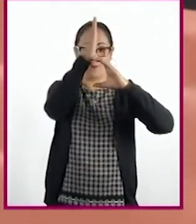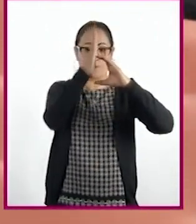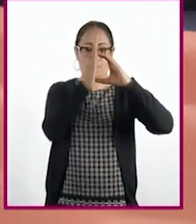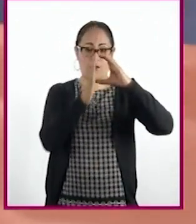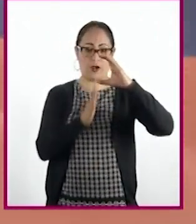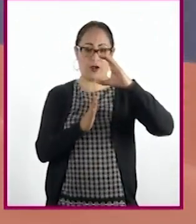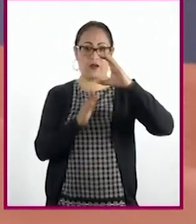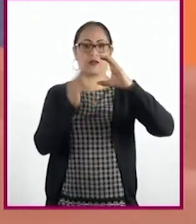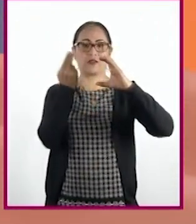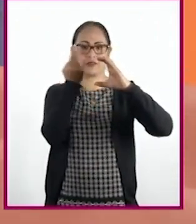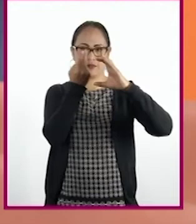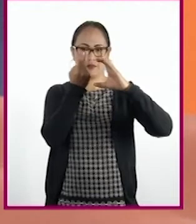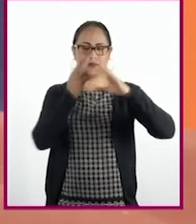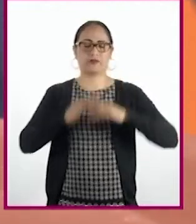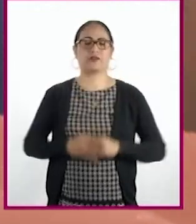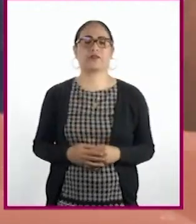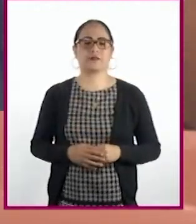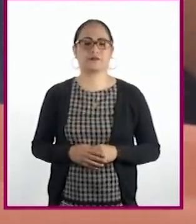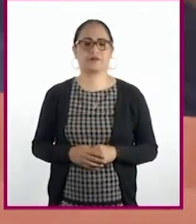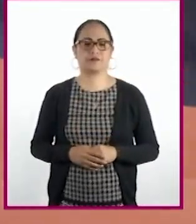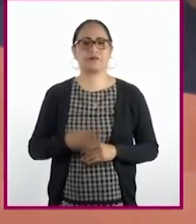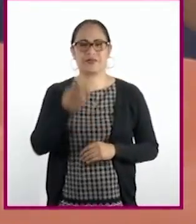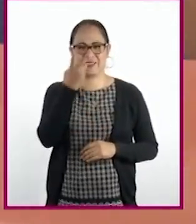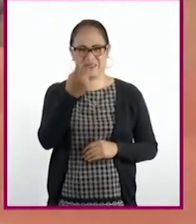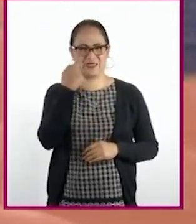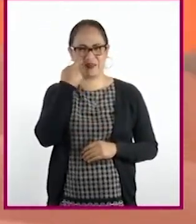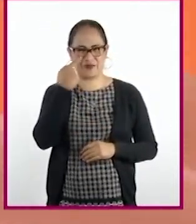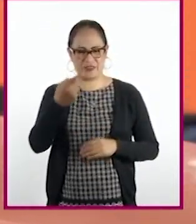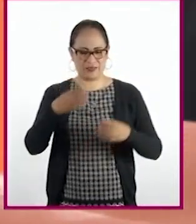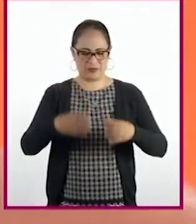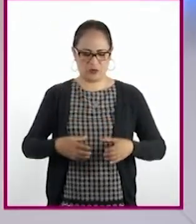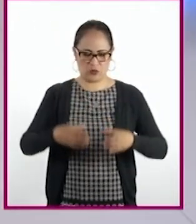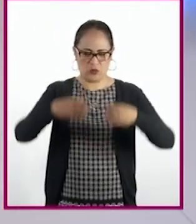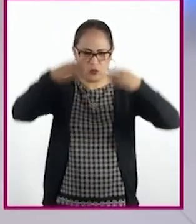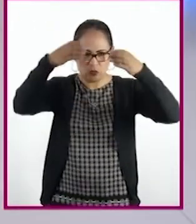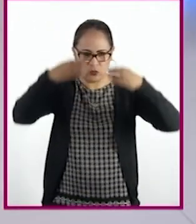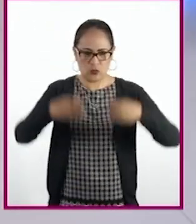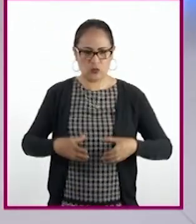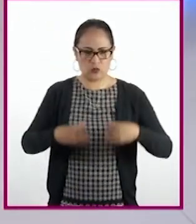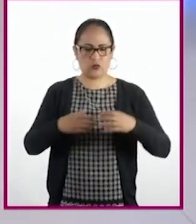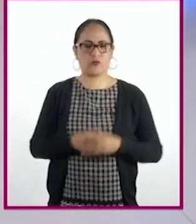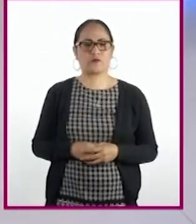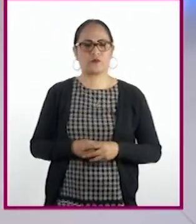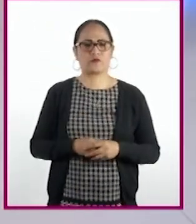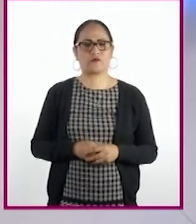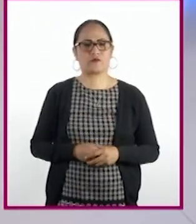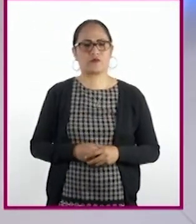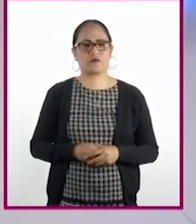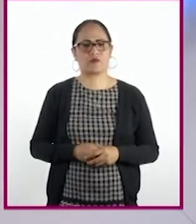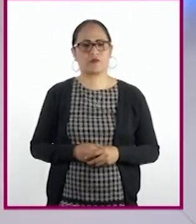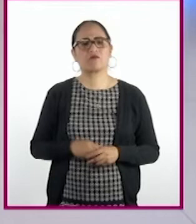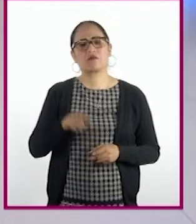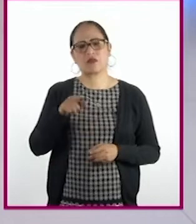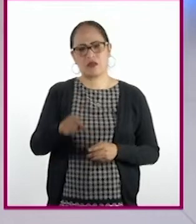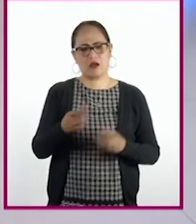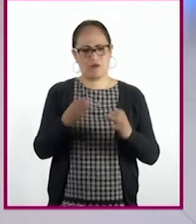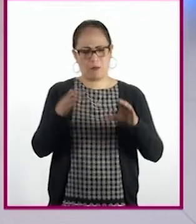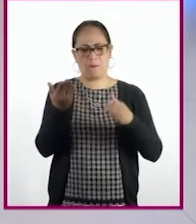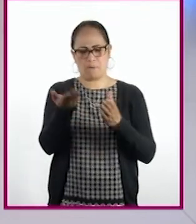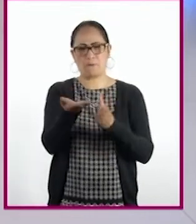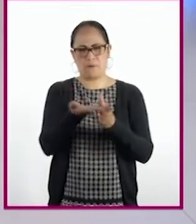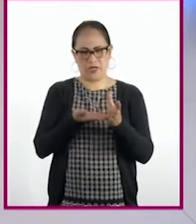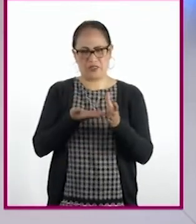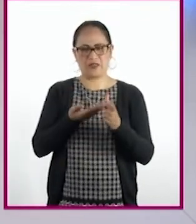PVC. Bien. Este es nuestro tubo. Aunque pueden seguir la canaleta para desagüe, pues será más